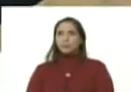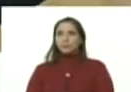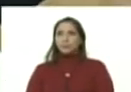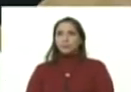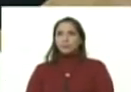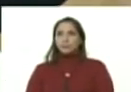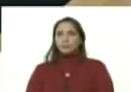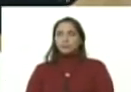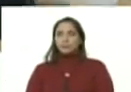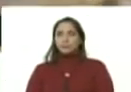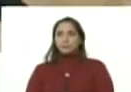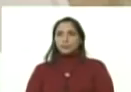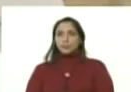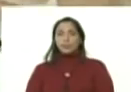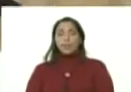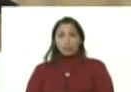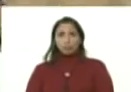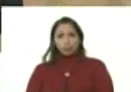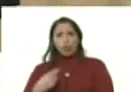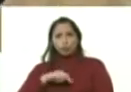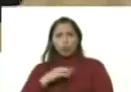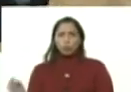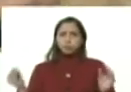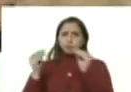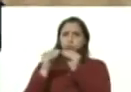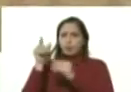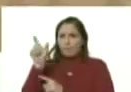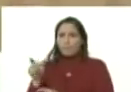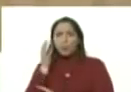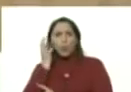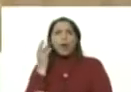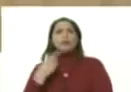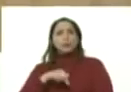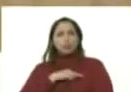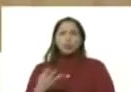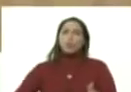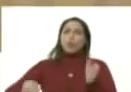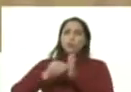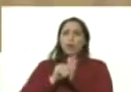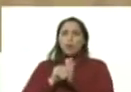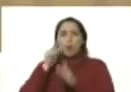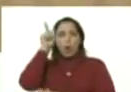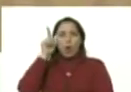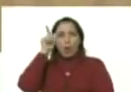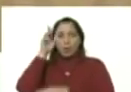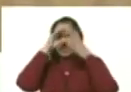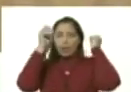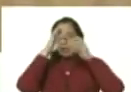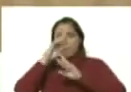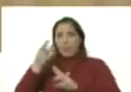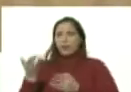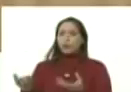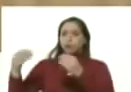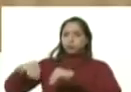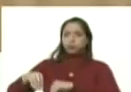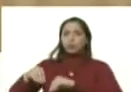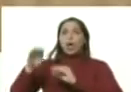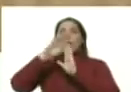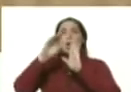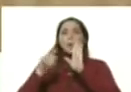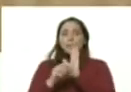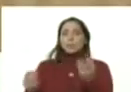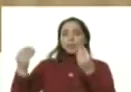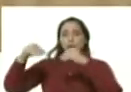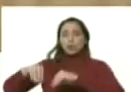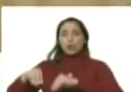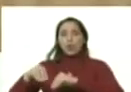es lo coincidimos con ella. Volvemos a la lógica diplomática, volvemos al respeto mutuo, volvemos a la Convención de Viena